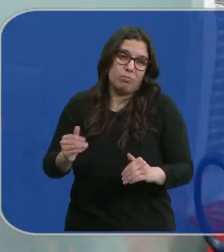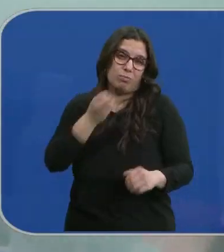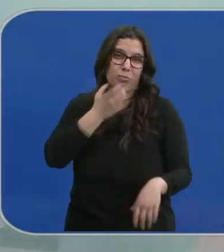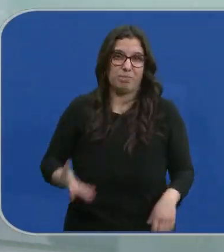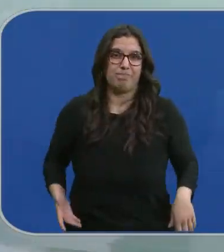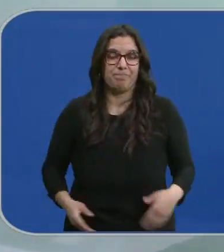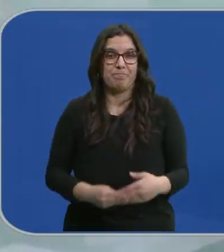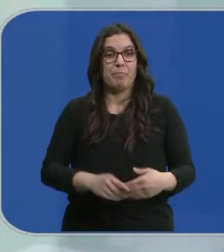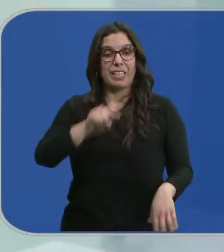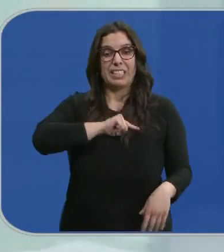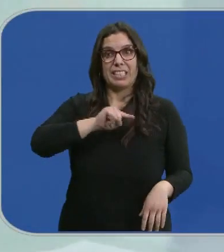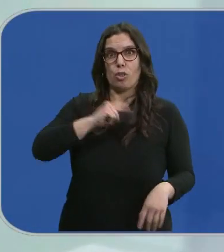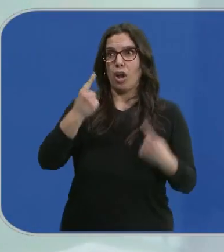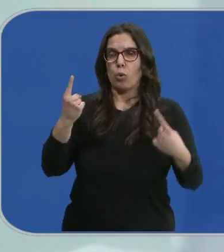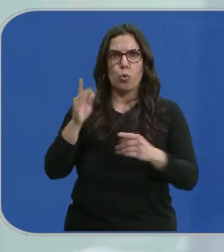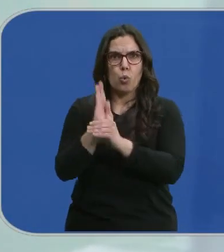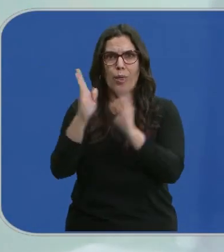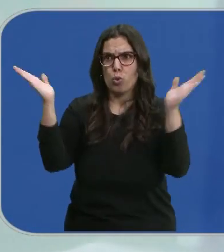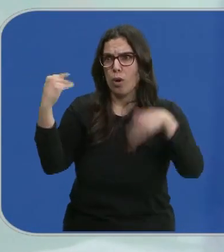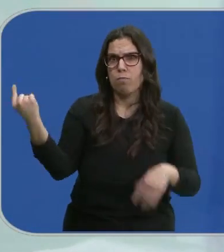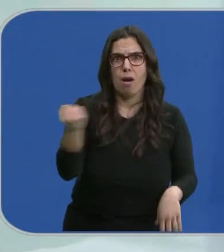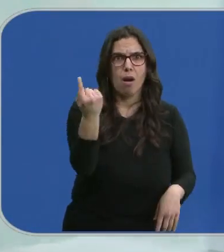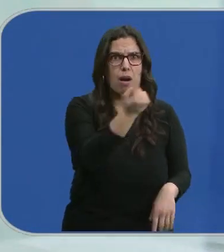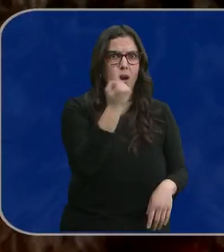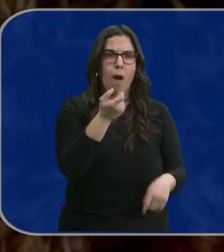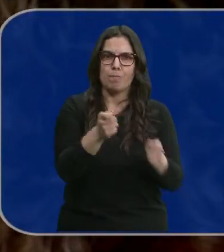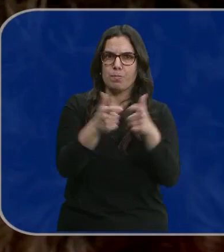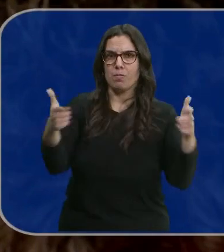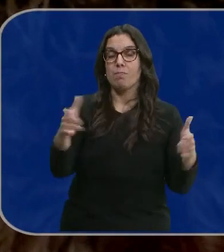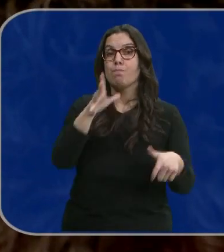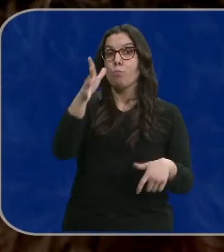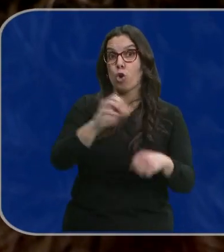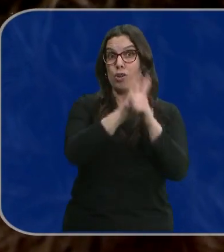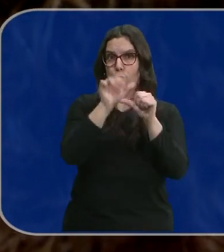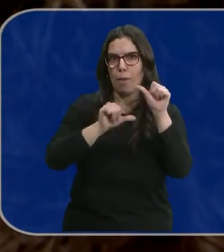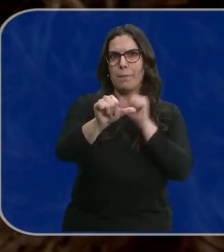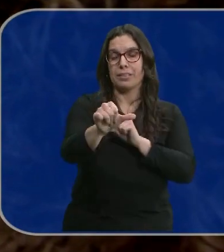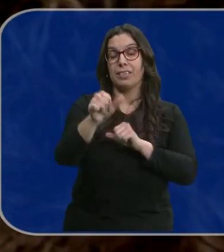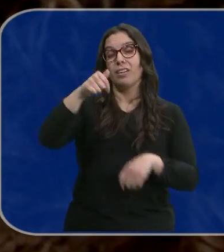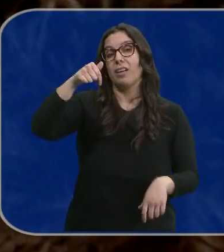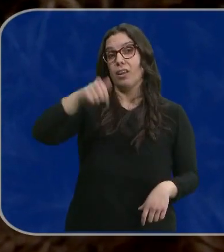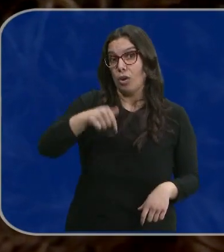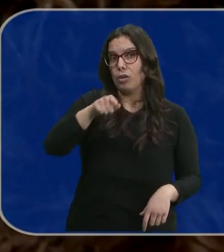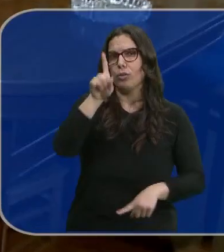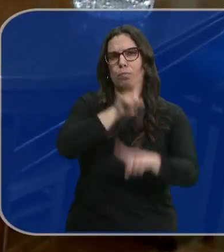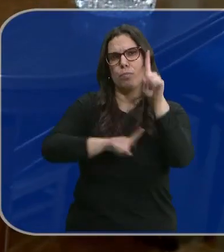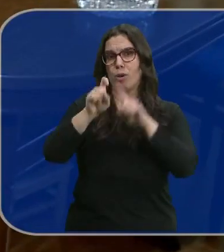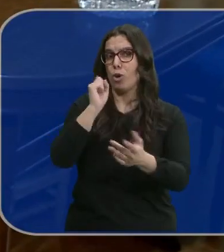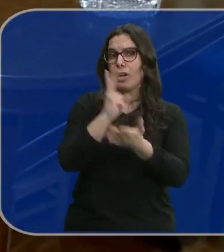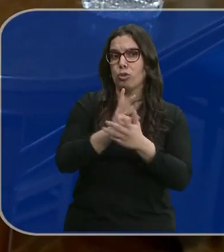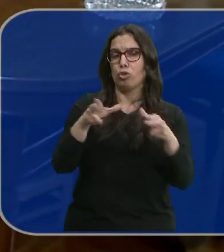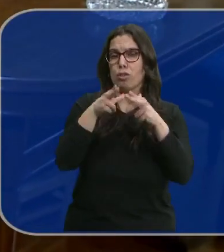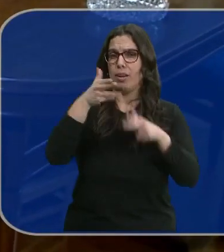pues muy bien. La sensación de desamparo de muchos mayores que viven solos se ha incrementado a raíz de la pandemia y hoy es uno de los grandes